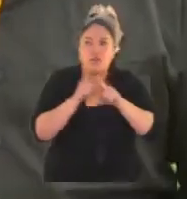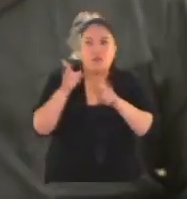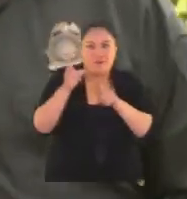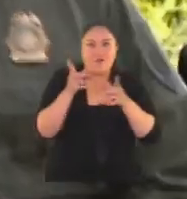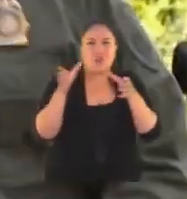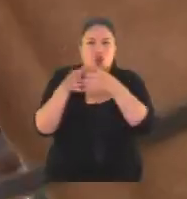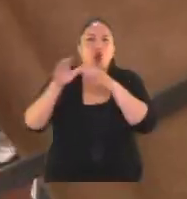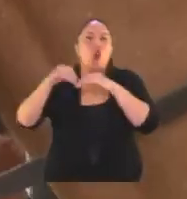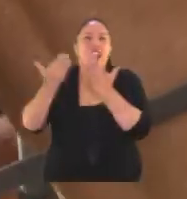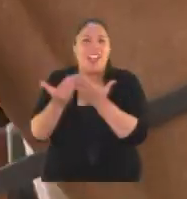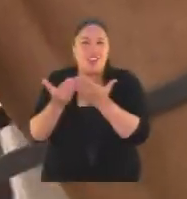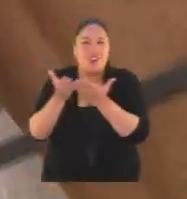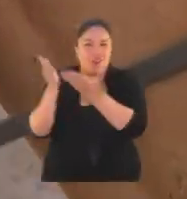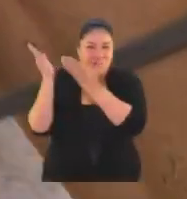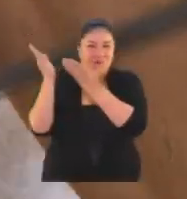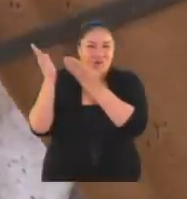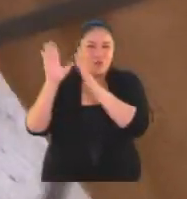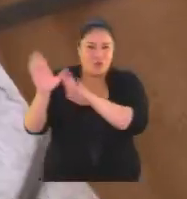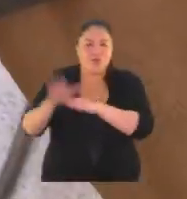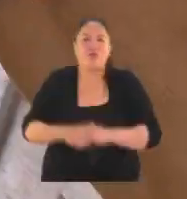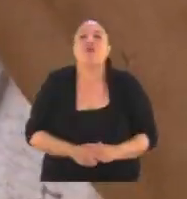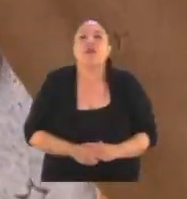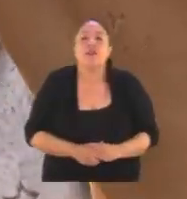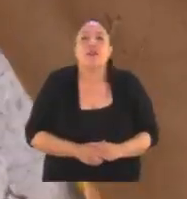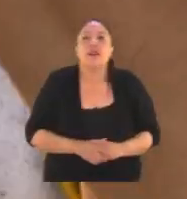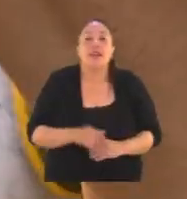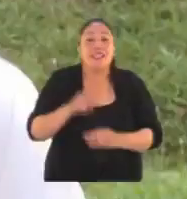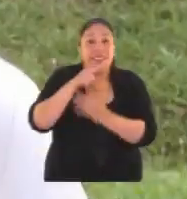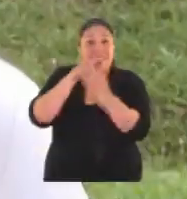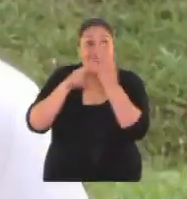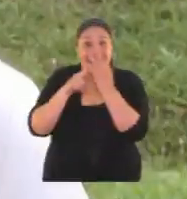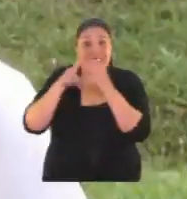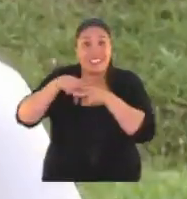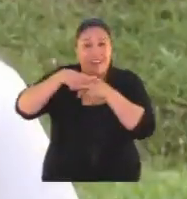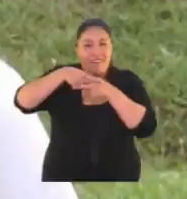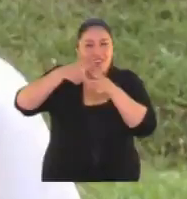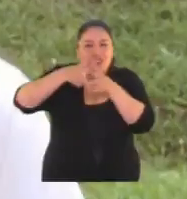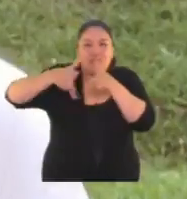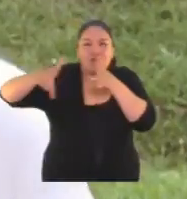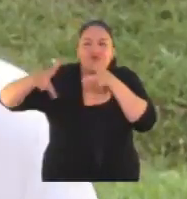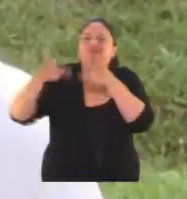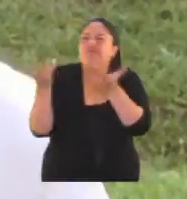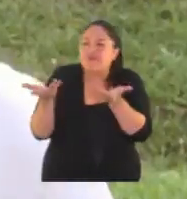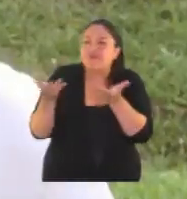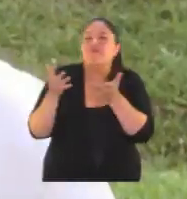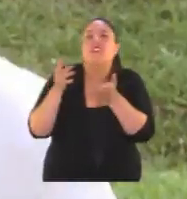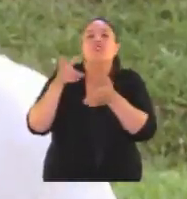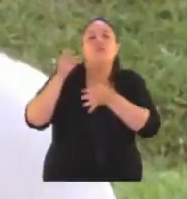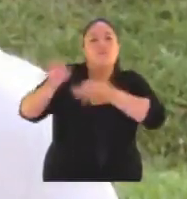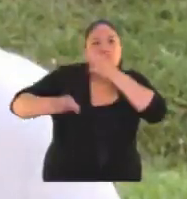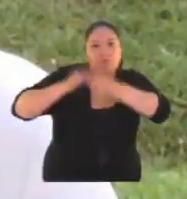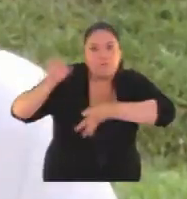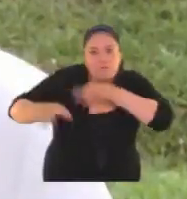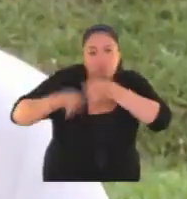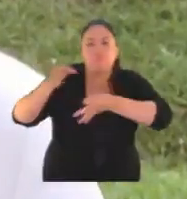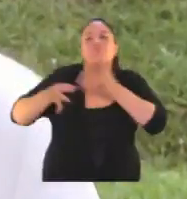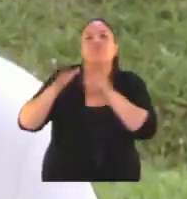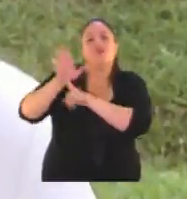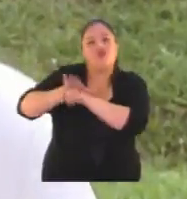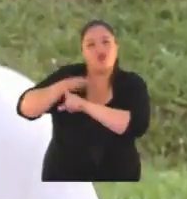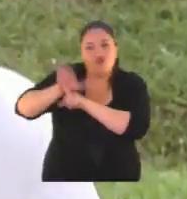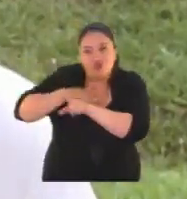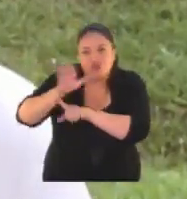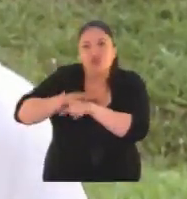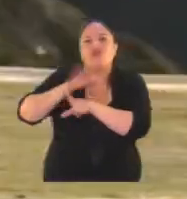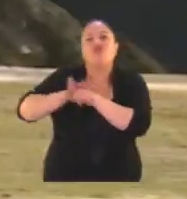colegio campestre. Y la idea es que a través de ellos podamos impartirles valores, que los puedan alimentar, que los puedan acariciar, que les